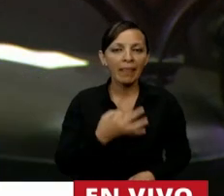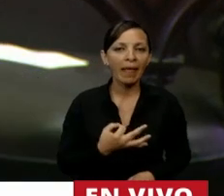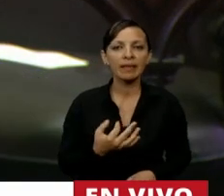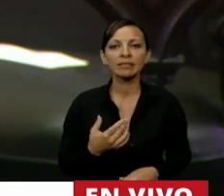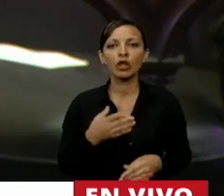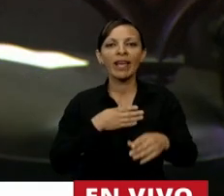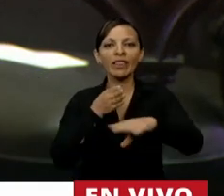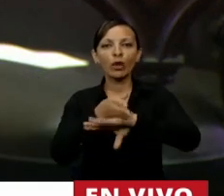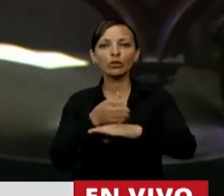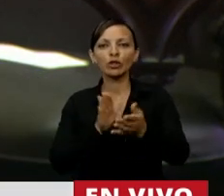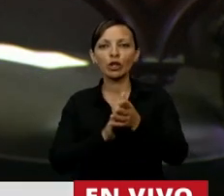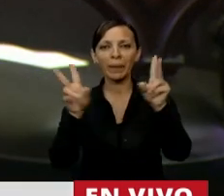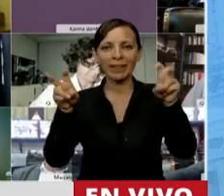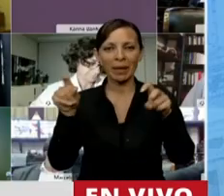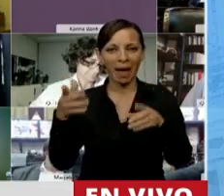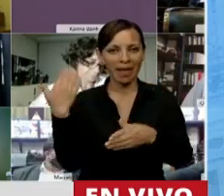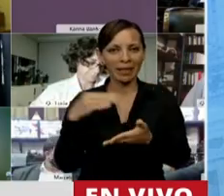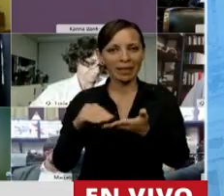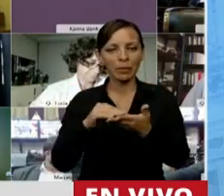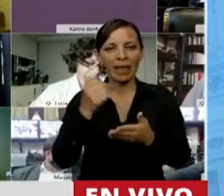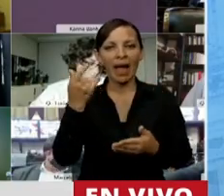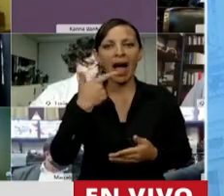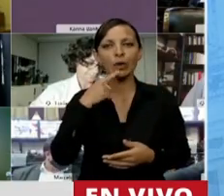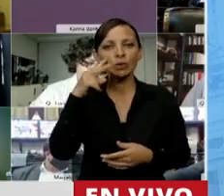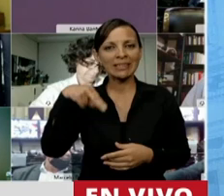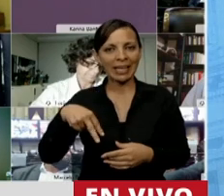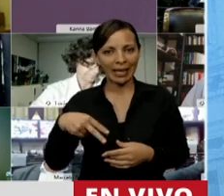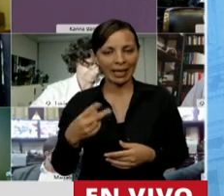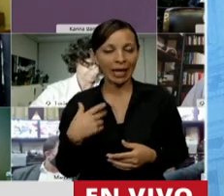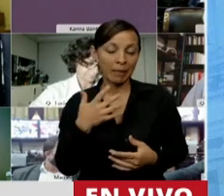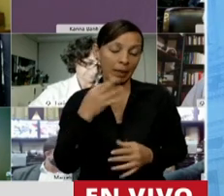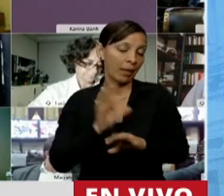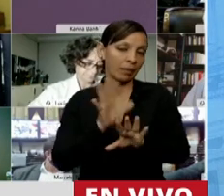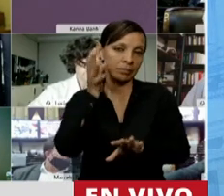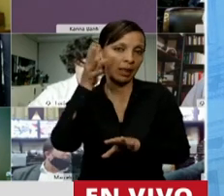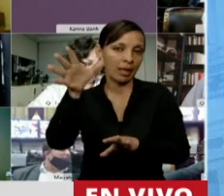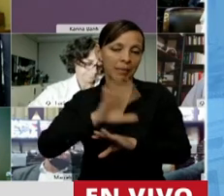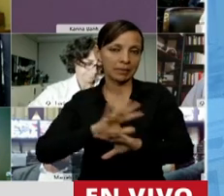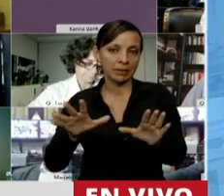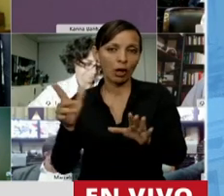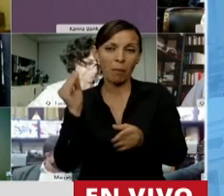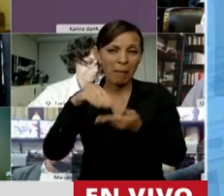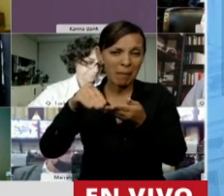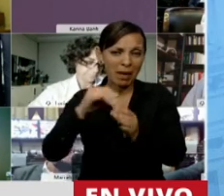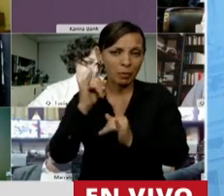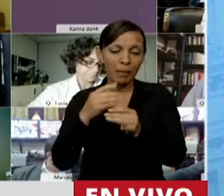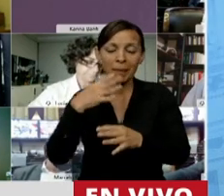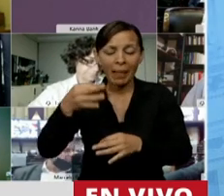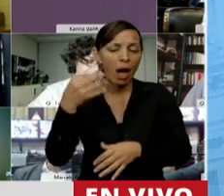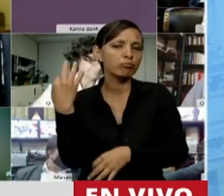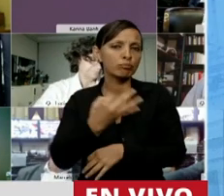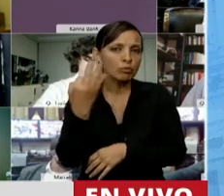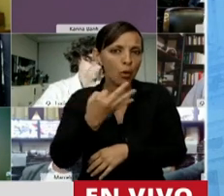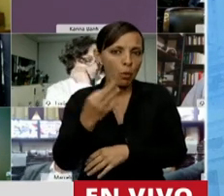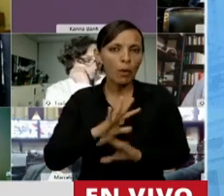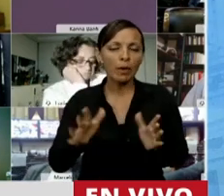la introducción sobre el tema que hizo la diputada Austin a mí me exime por lo menos de mayores comentarios porque ha sido excelente.